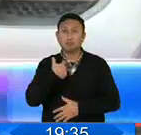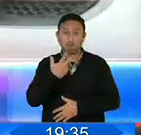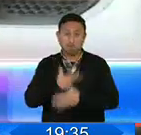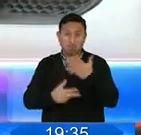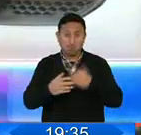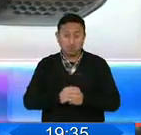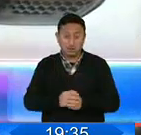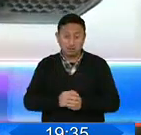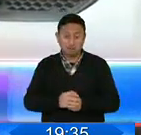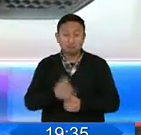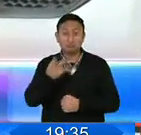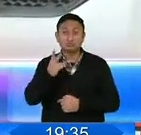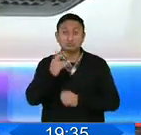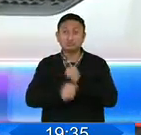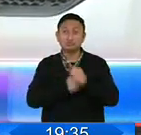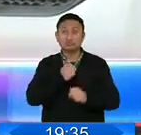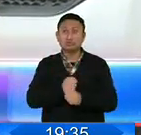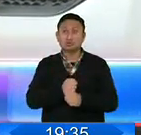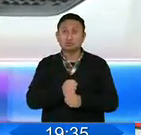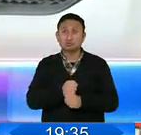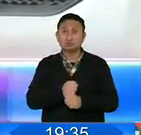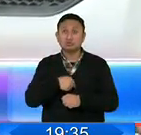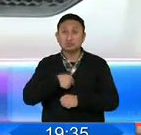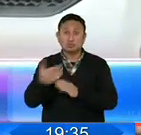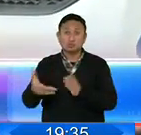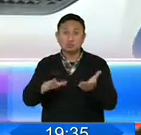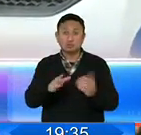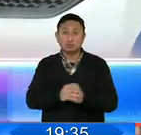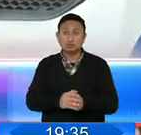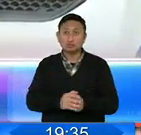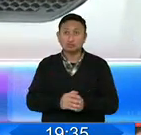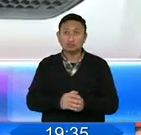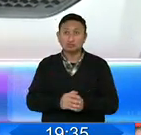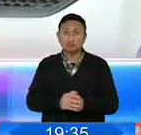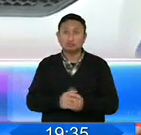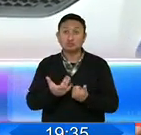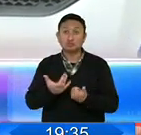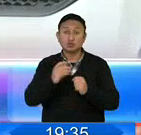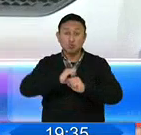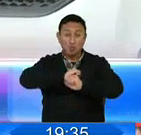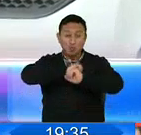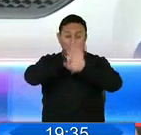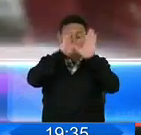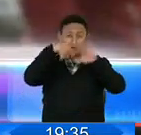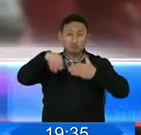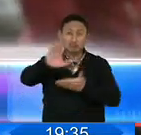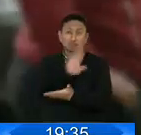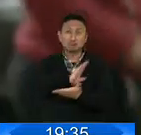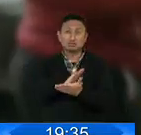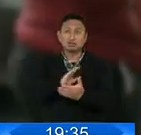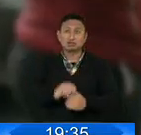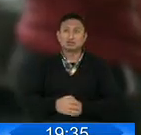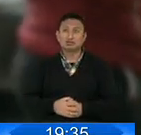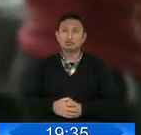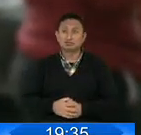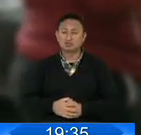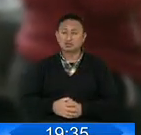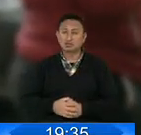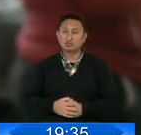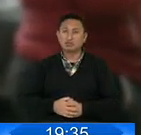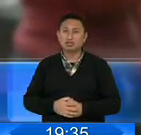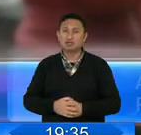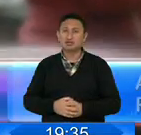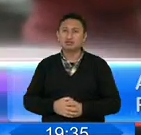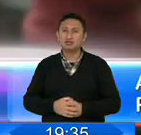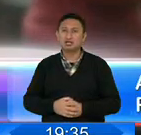Mi hijito de 17 años fue fallecido el día de la madrugada aquí en este barrio. Violencia callejera de miedo, donde las